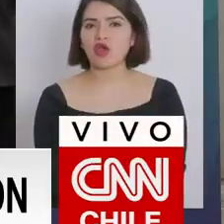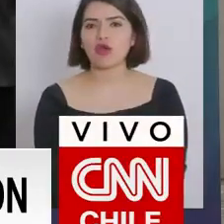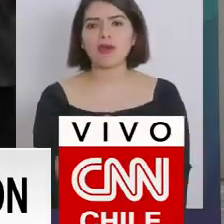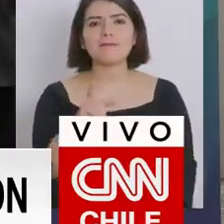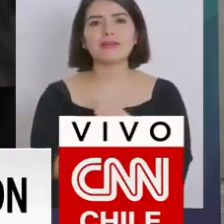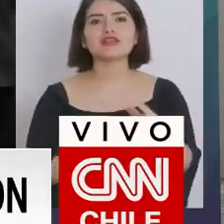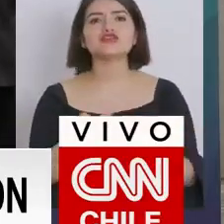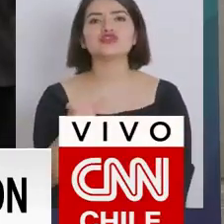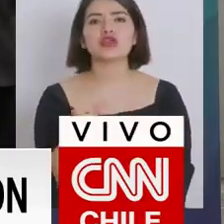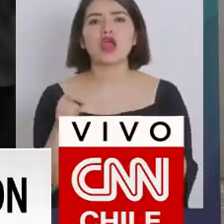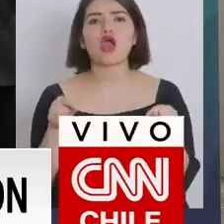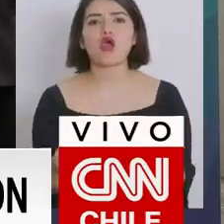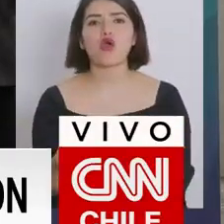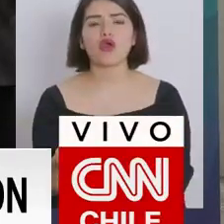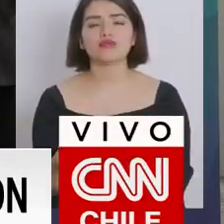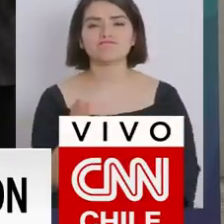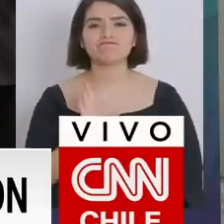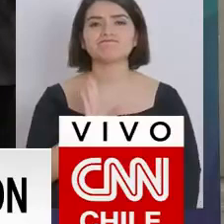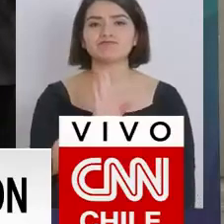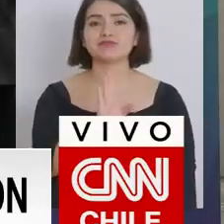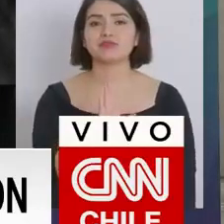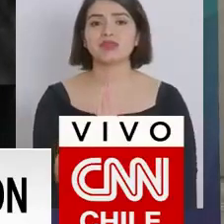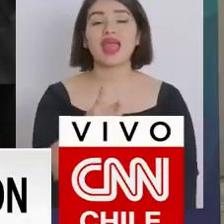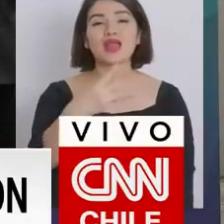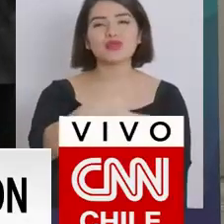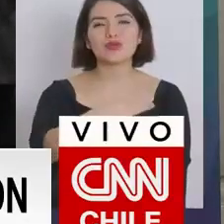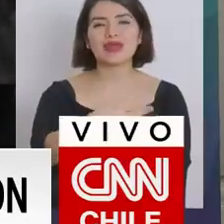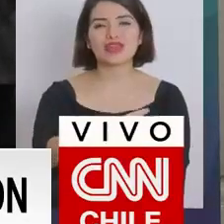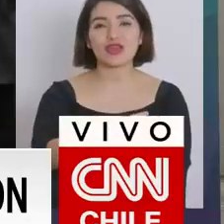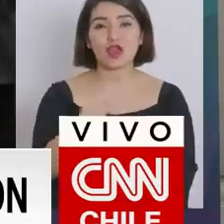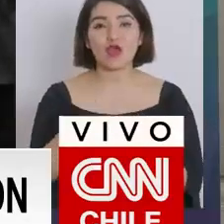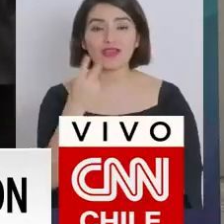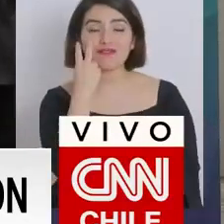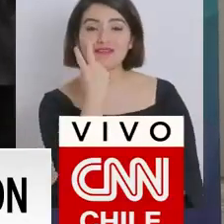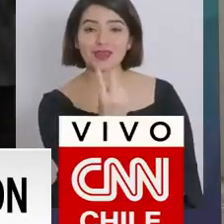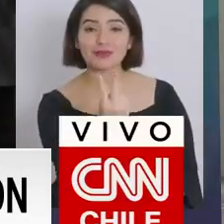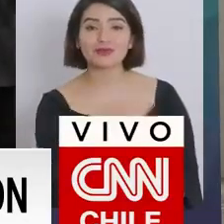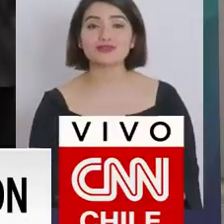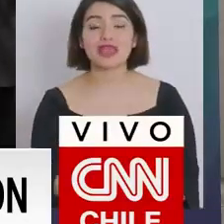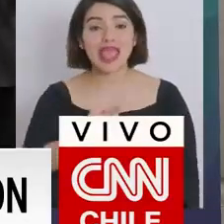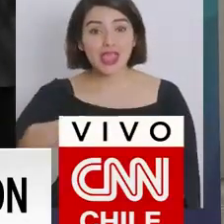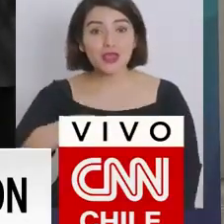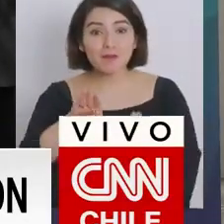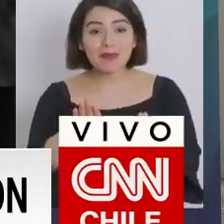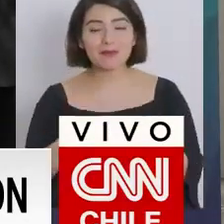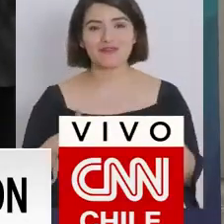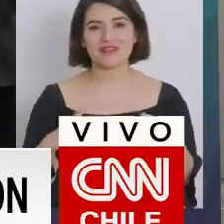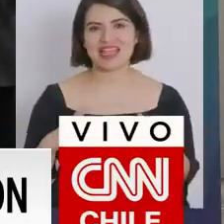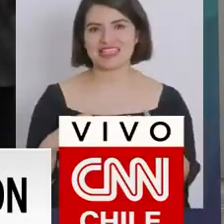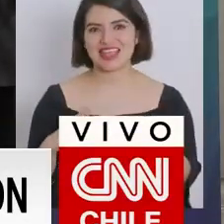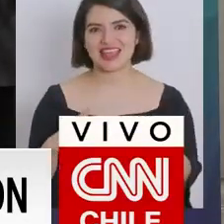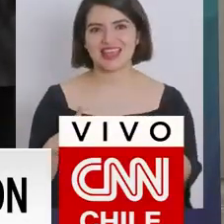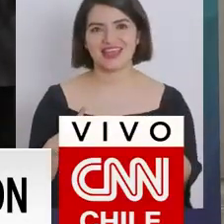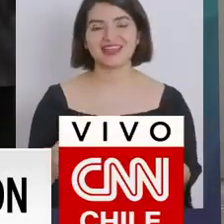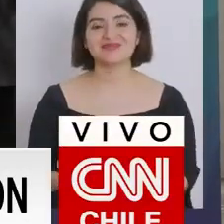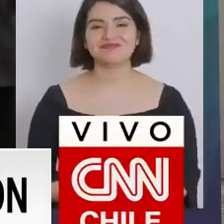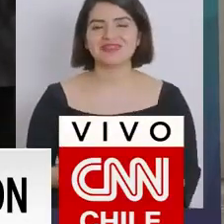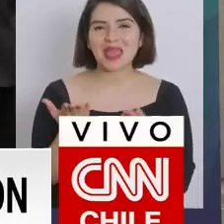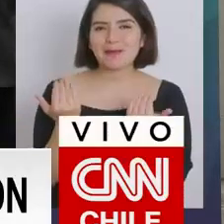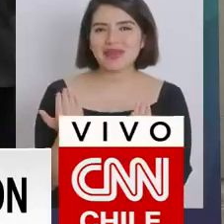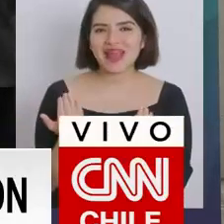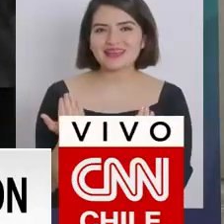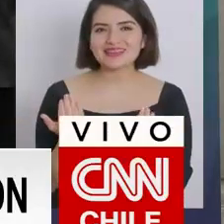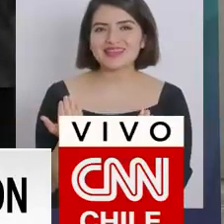personas que hoy día se ve materializado, particularmente en nuestros adultos mayores, que hoy día hemos visto también ellos mismos con felicidad, con